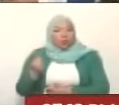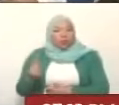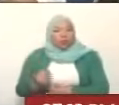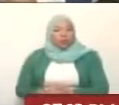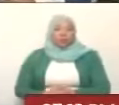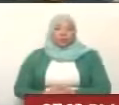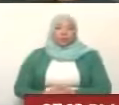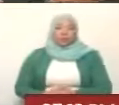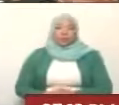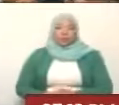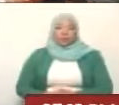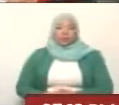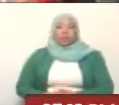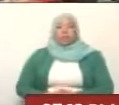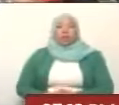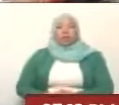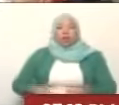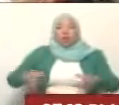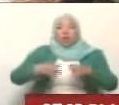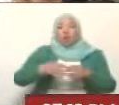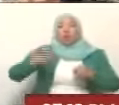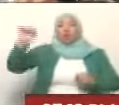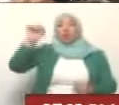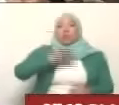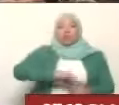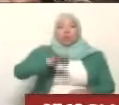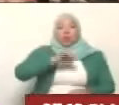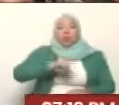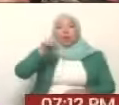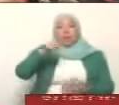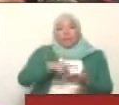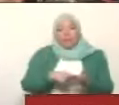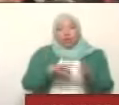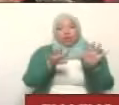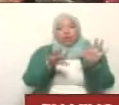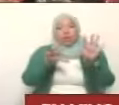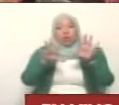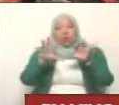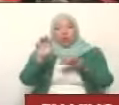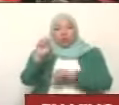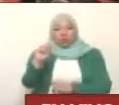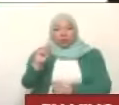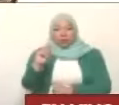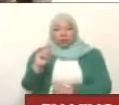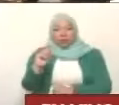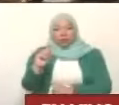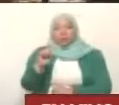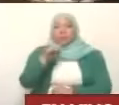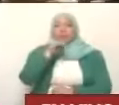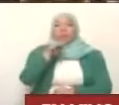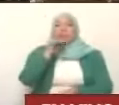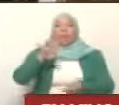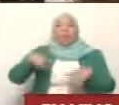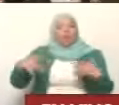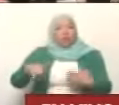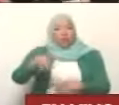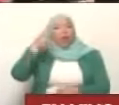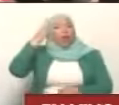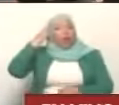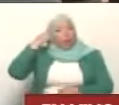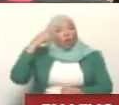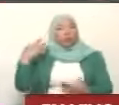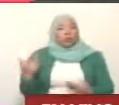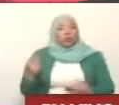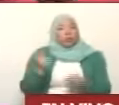Cuando militaba en la Liga Socialista, ya en 1980. Nuestra consigna, ¿ustedes saben cuál era?